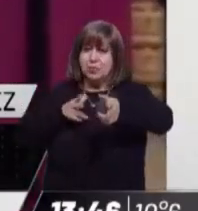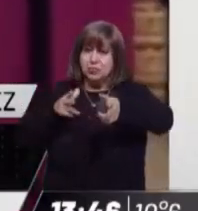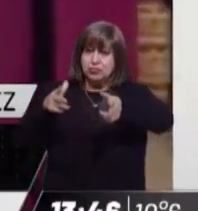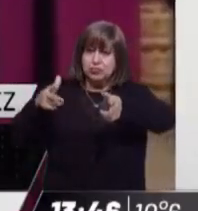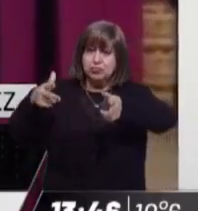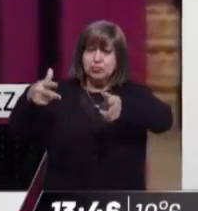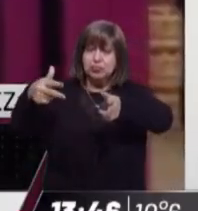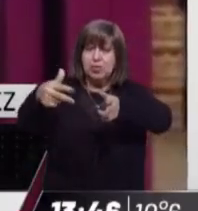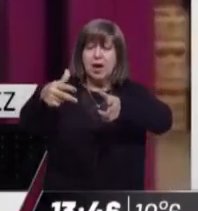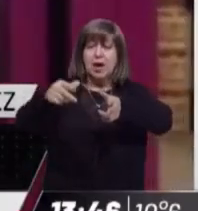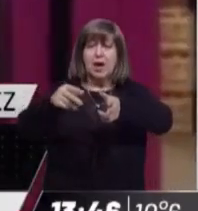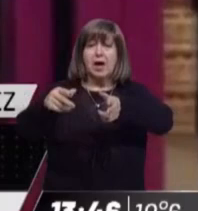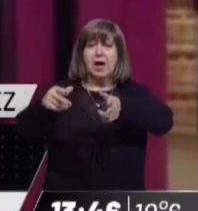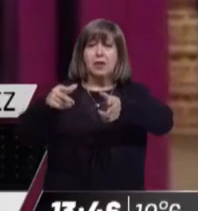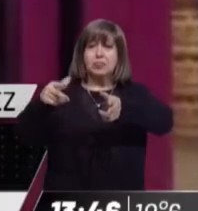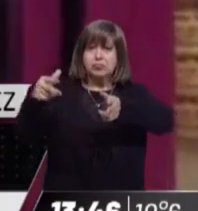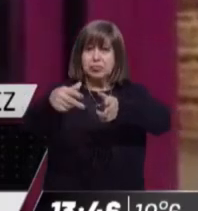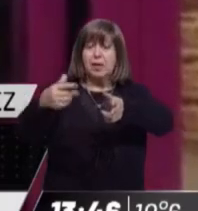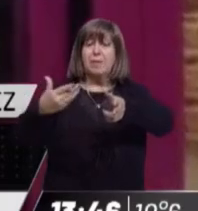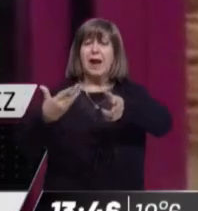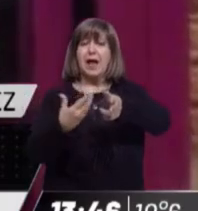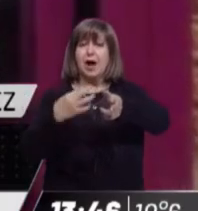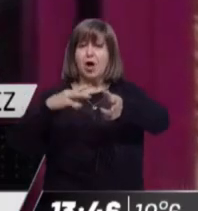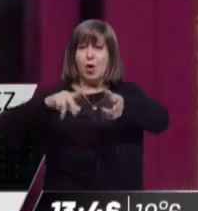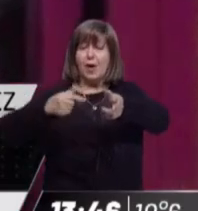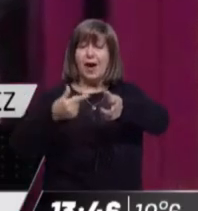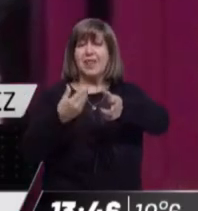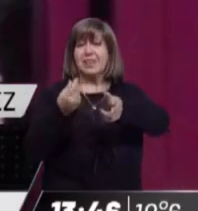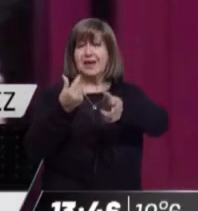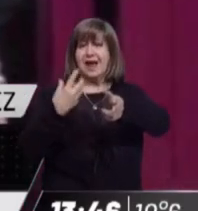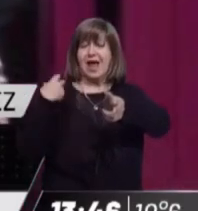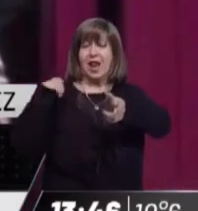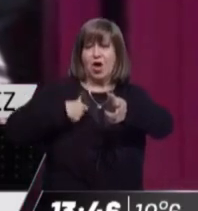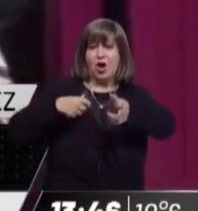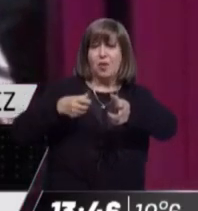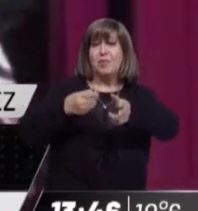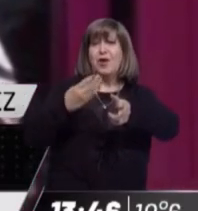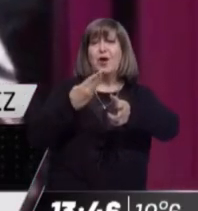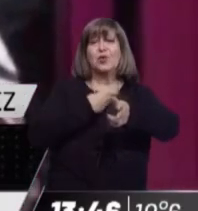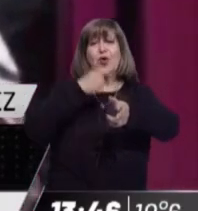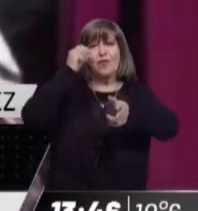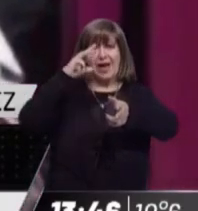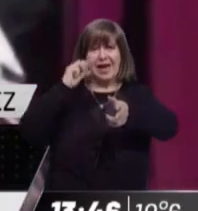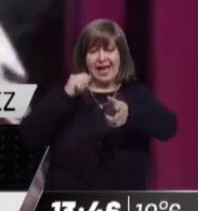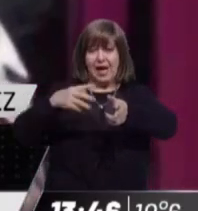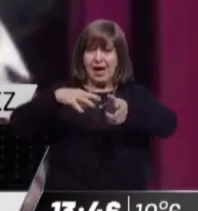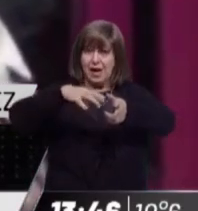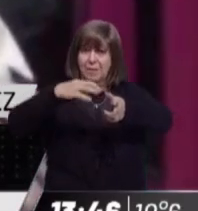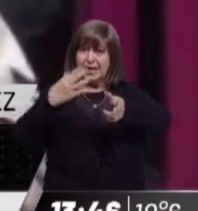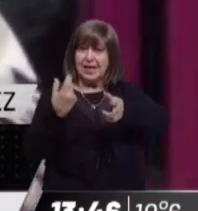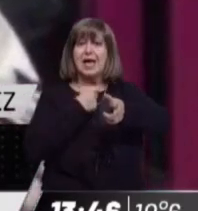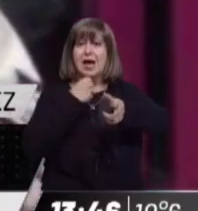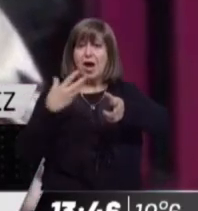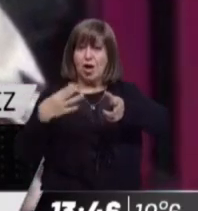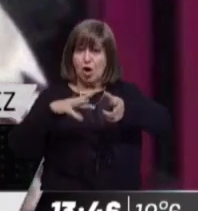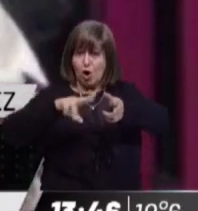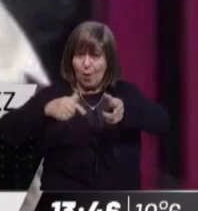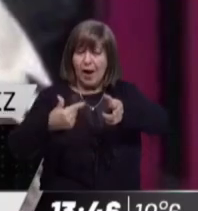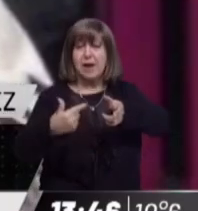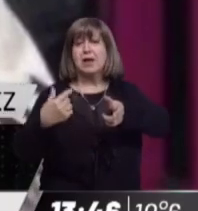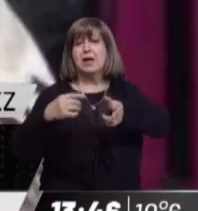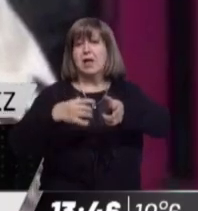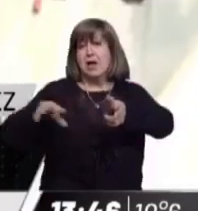por delincuentes que intentaron robarle un monto de dinero que venía de la feria de Guaymallén. Sí. La noticia de último momento, y esto es